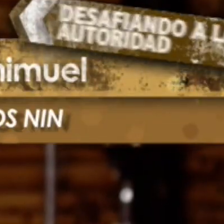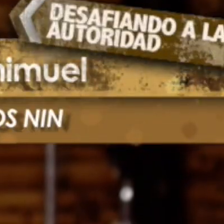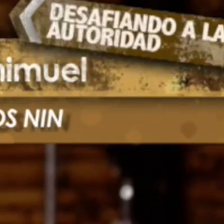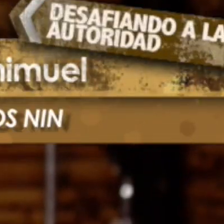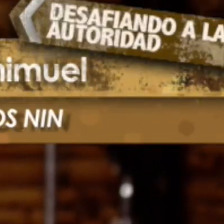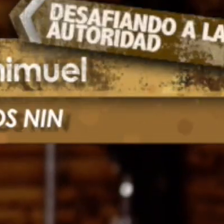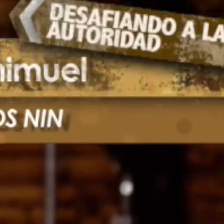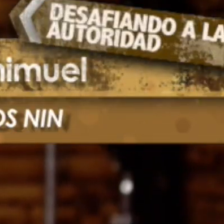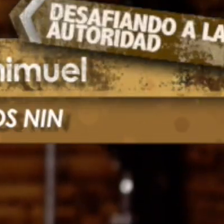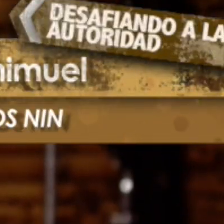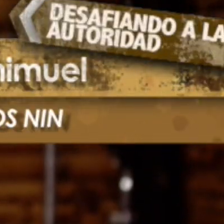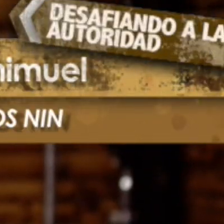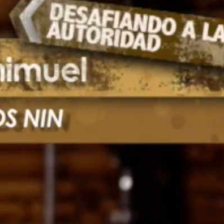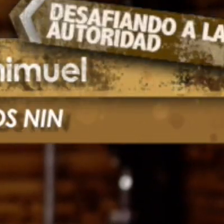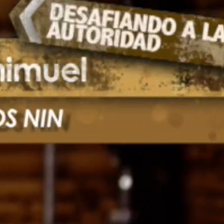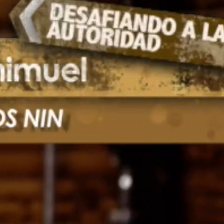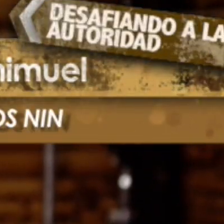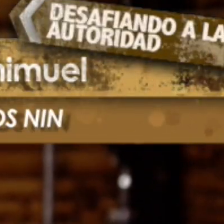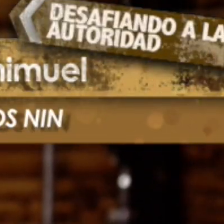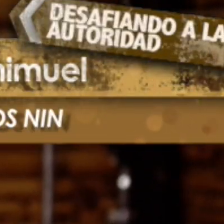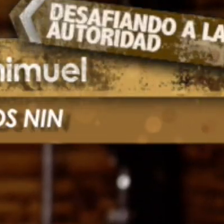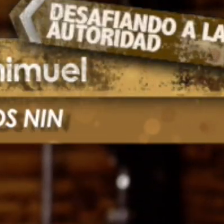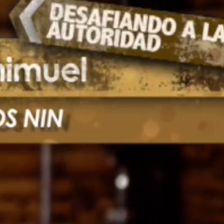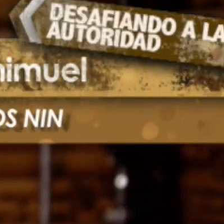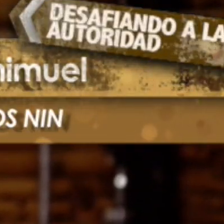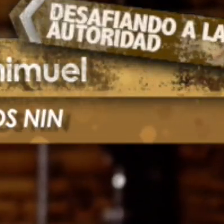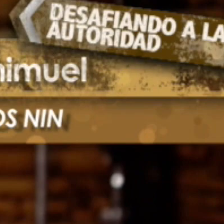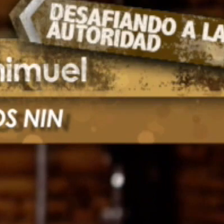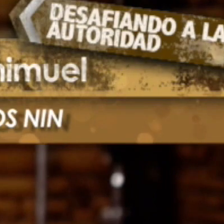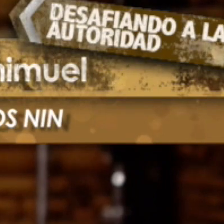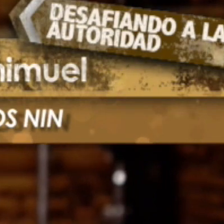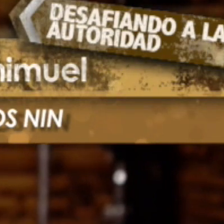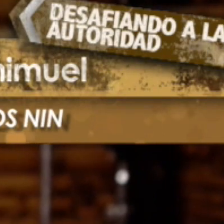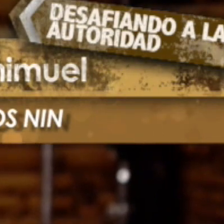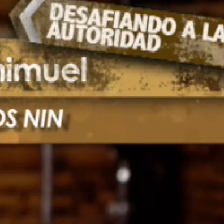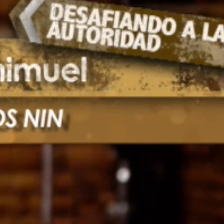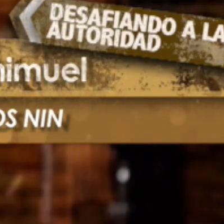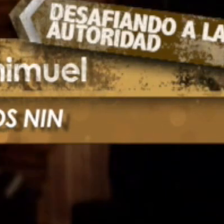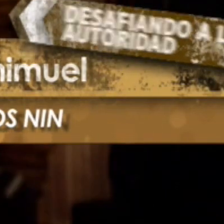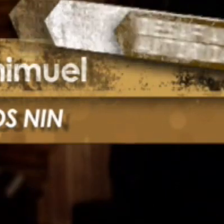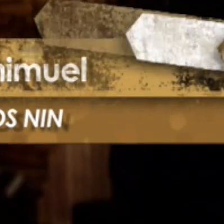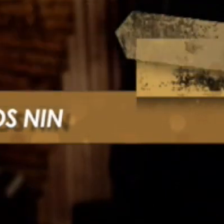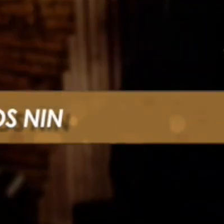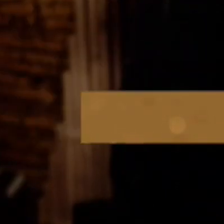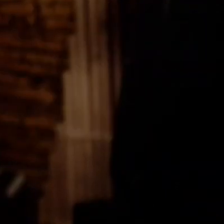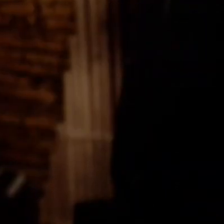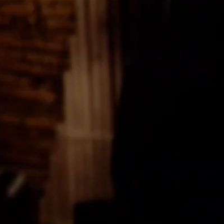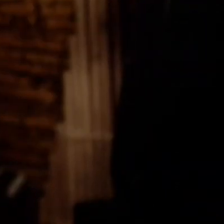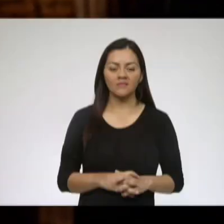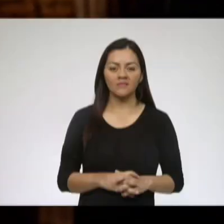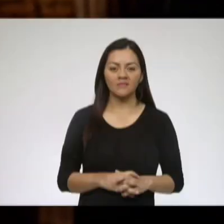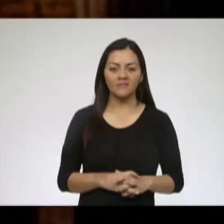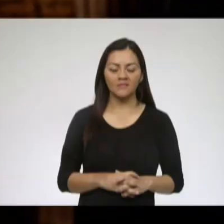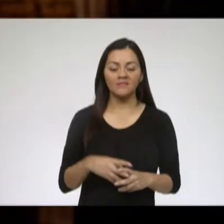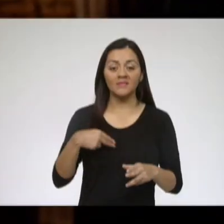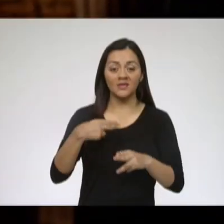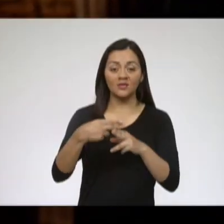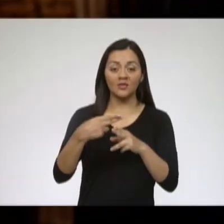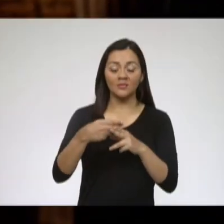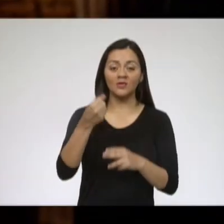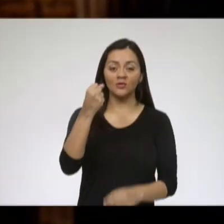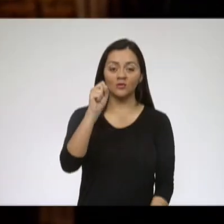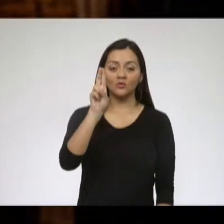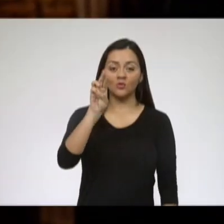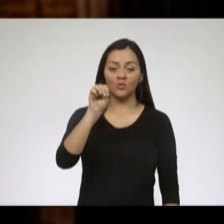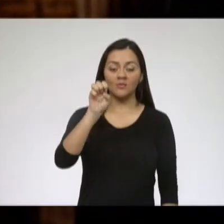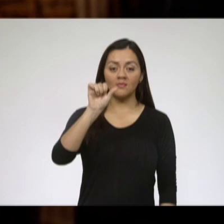Chinayamicanchi, los Nin, aquí desde Monserrate, desde Cachapamba, Huachalado más claro. Mi nombre es Sumay, tengo 23 años y